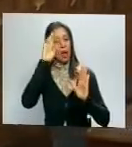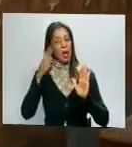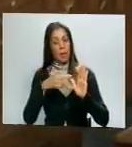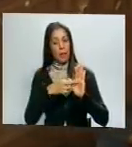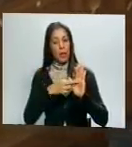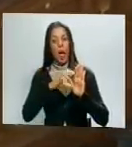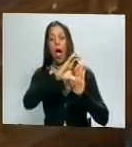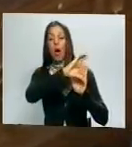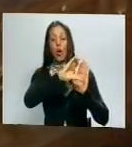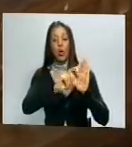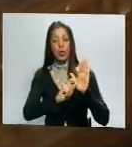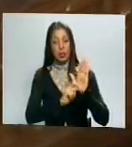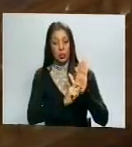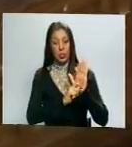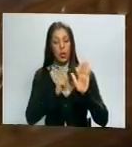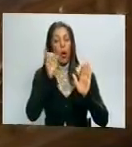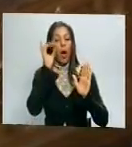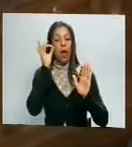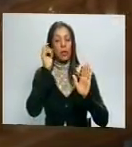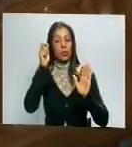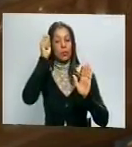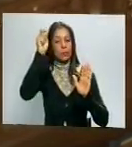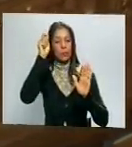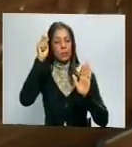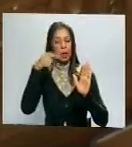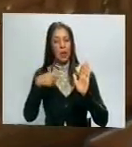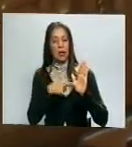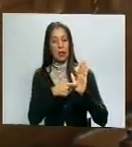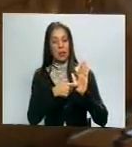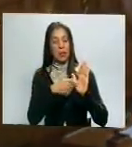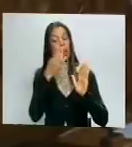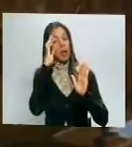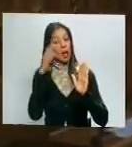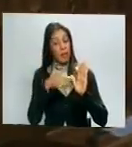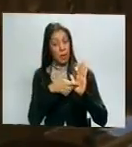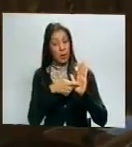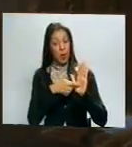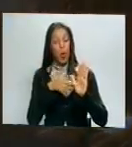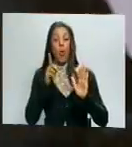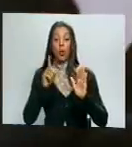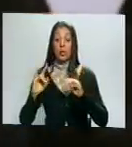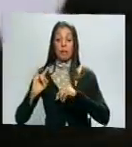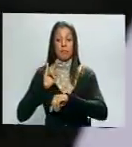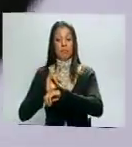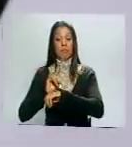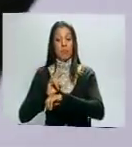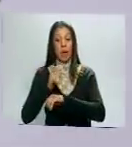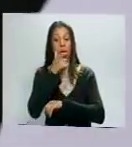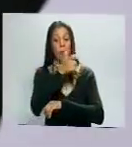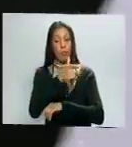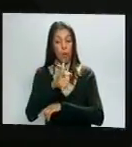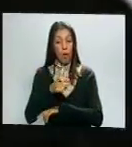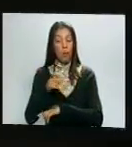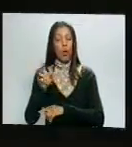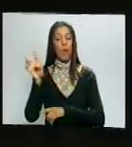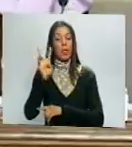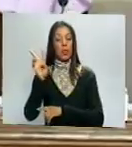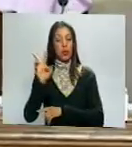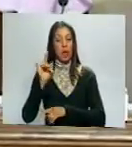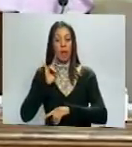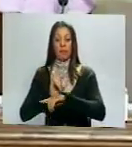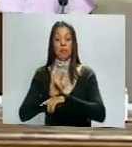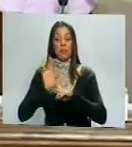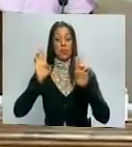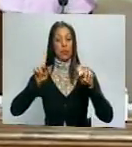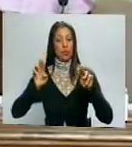nuestra Constitución Madre, nuestra Constitución Pionera, jura usted jamás traicionar la voluntad del pueblo de Venezuela